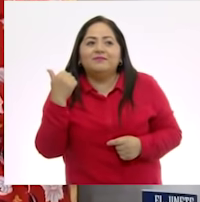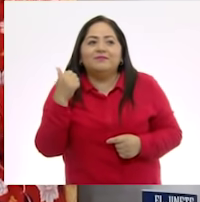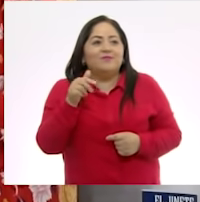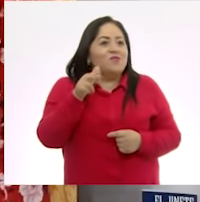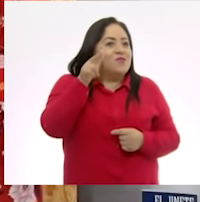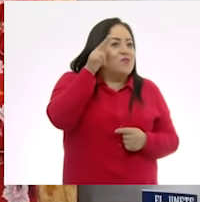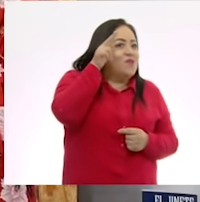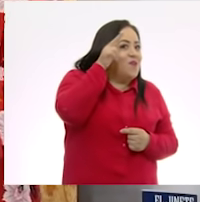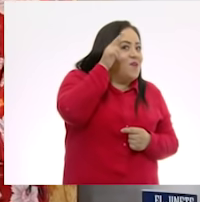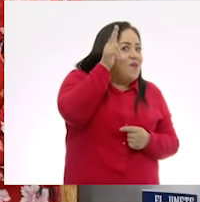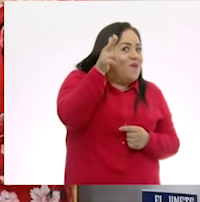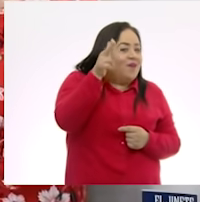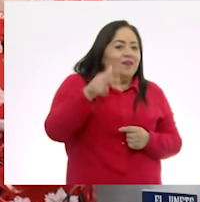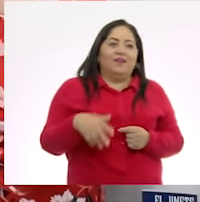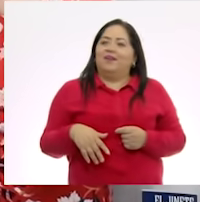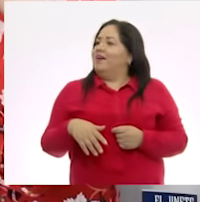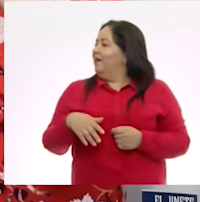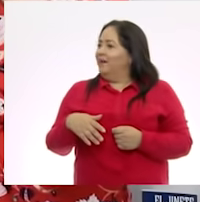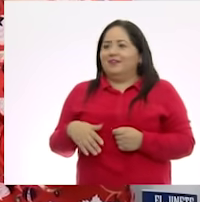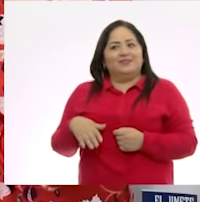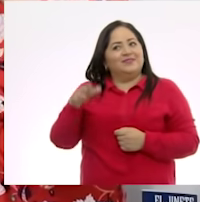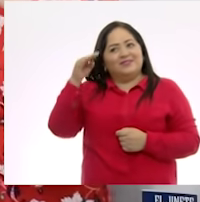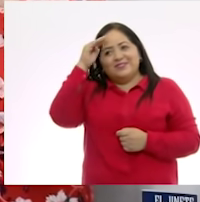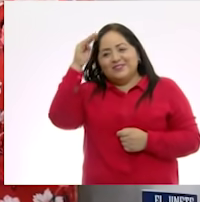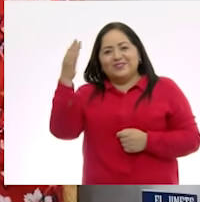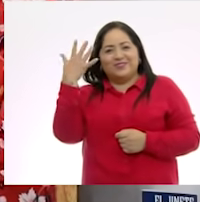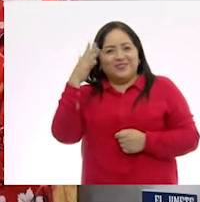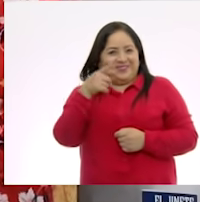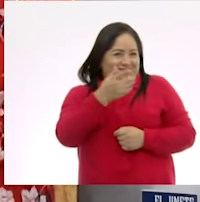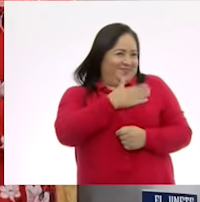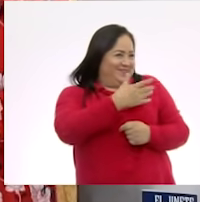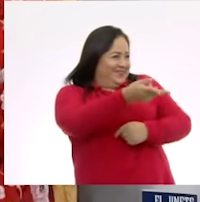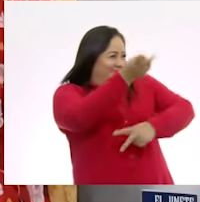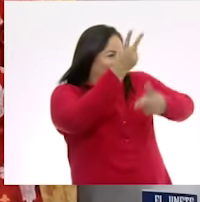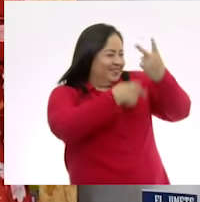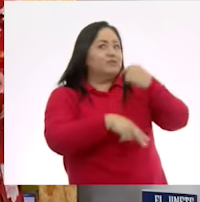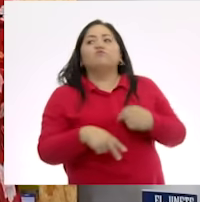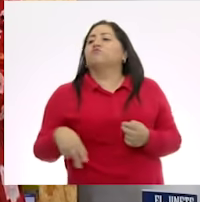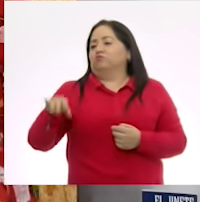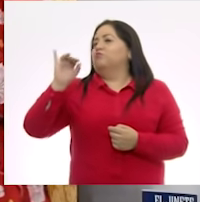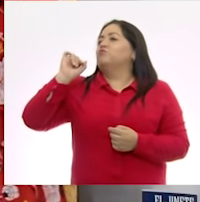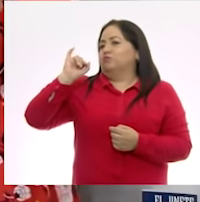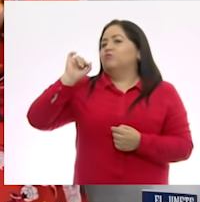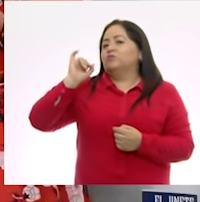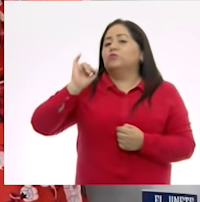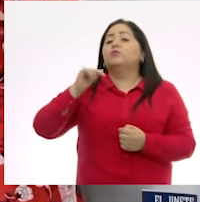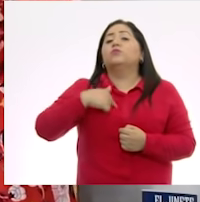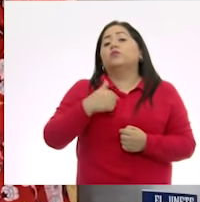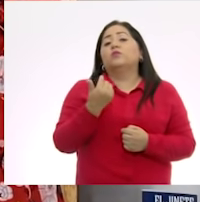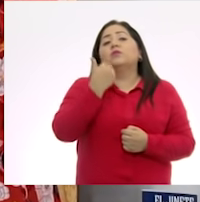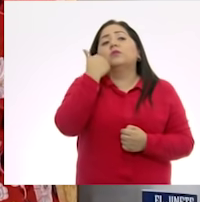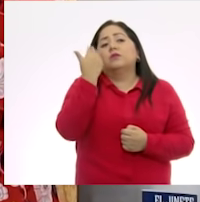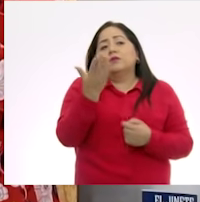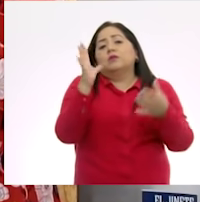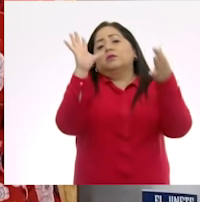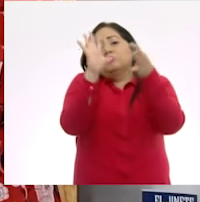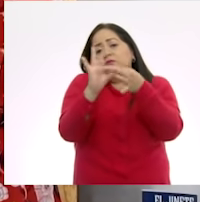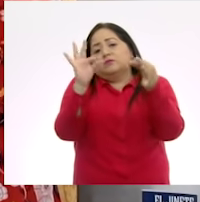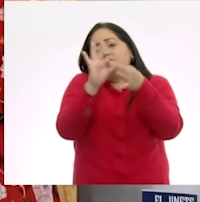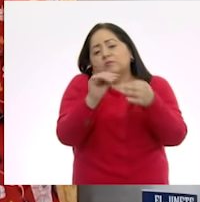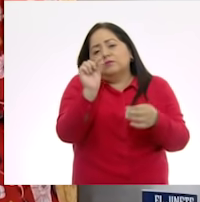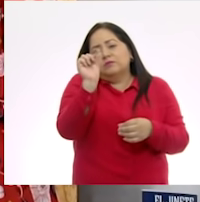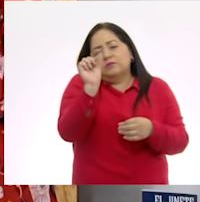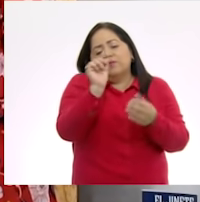Hola. Ay, señor Sol, qué bueno que viniste. Sí, es que quiero contarles